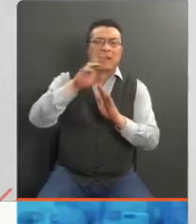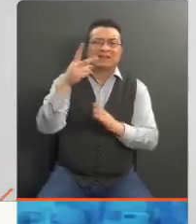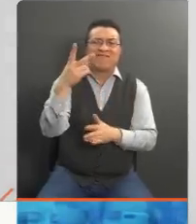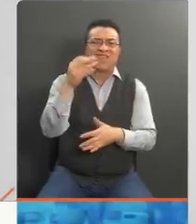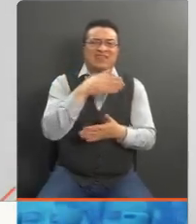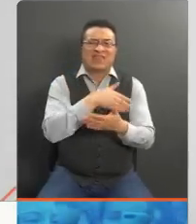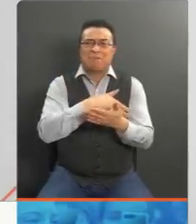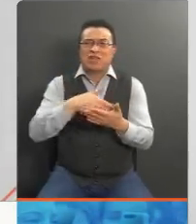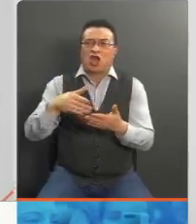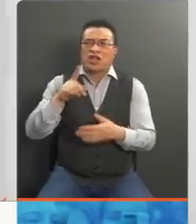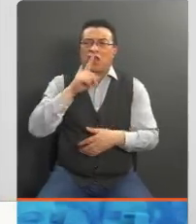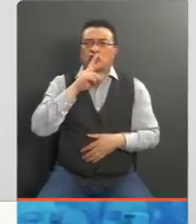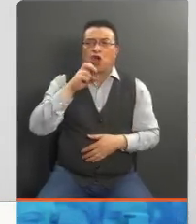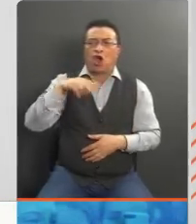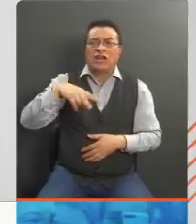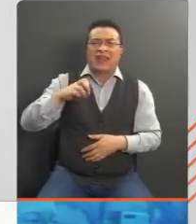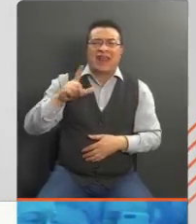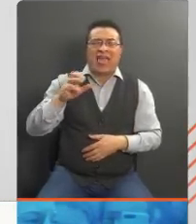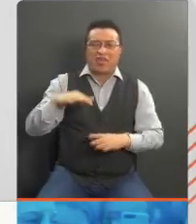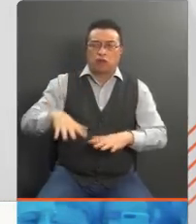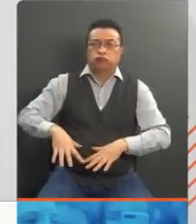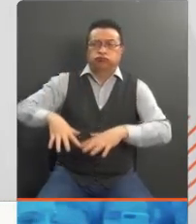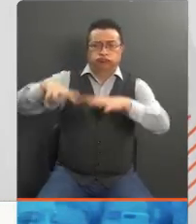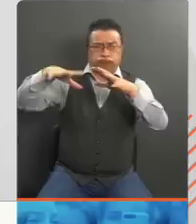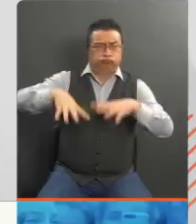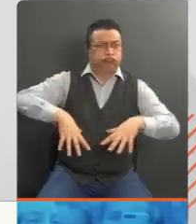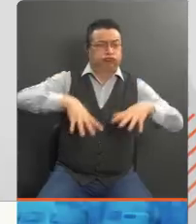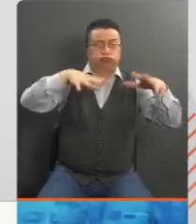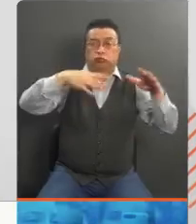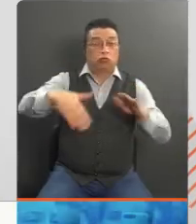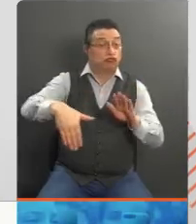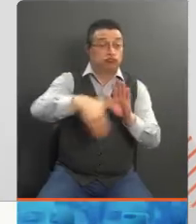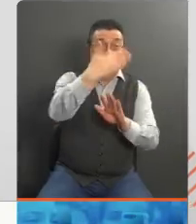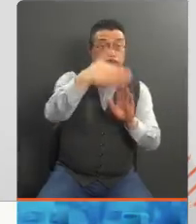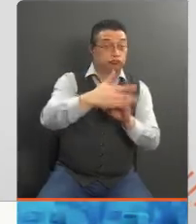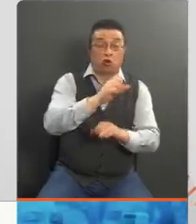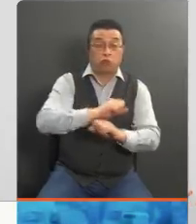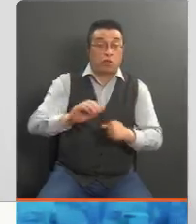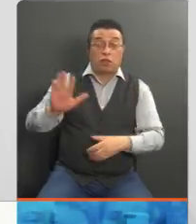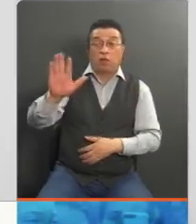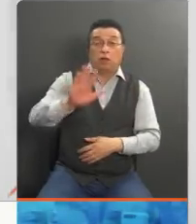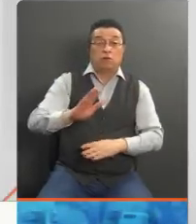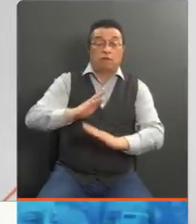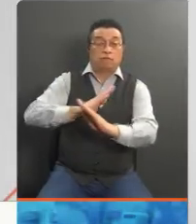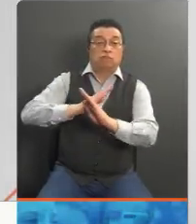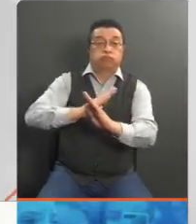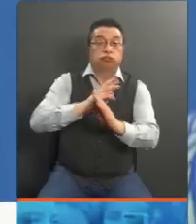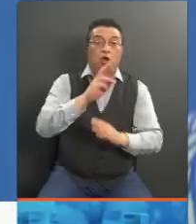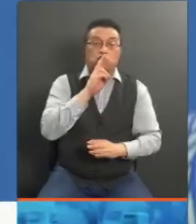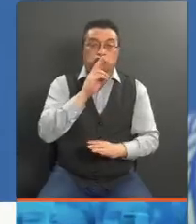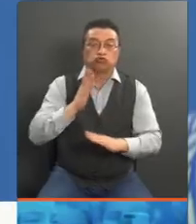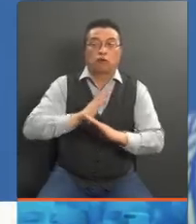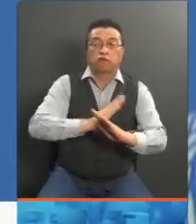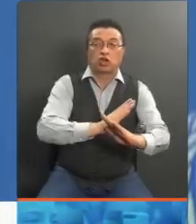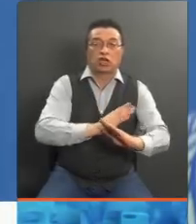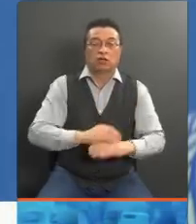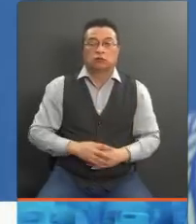de toneladas de grano almacenadas en silos que no pueden salir del país debido al bloqueo ruso.